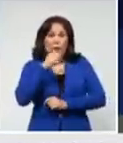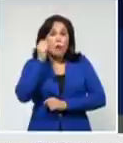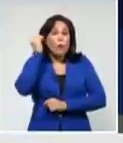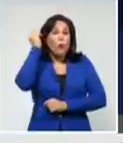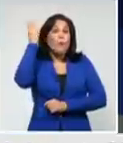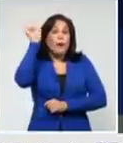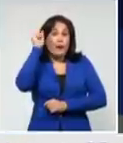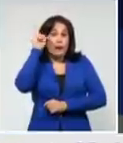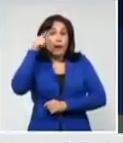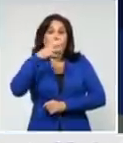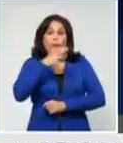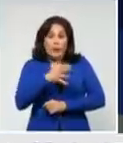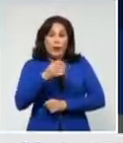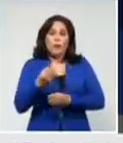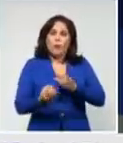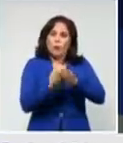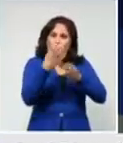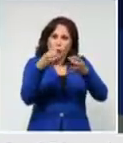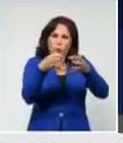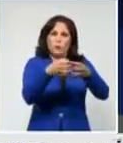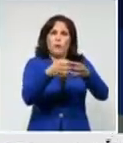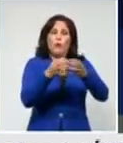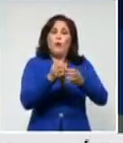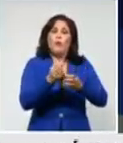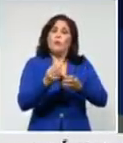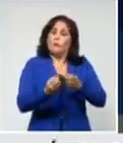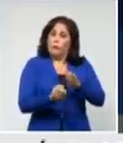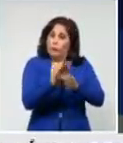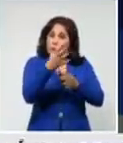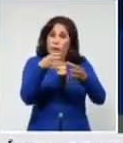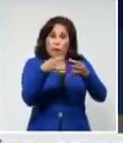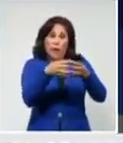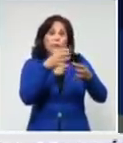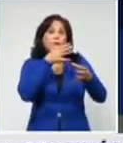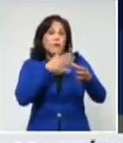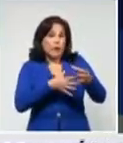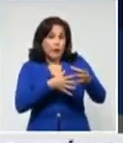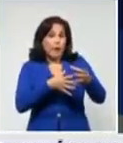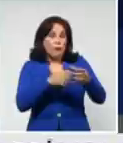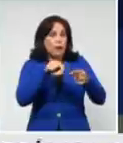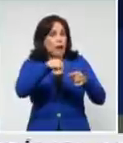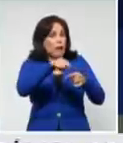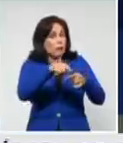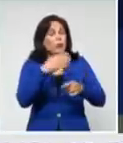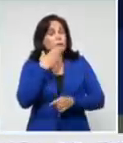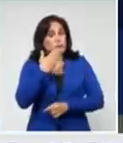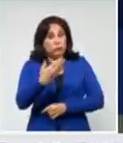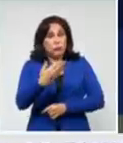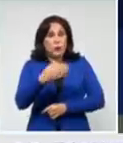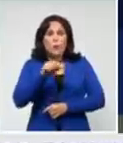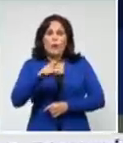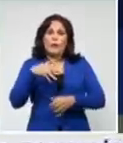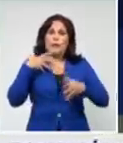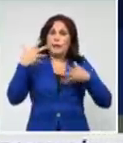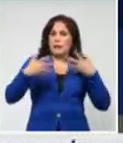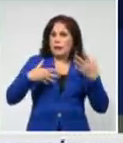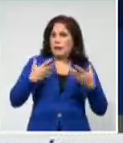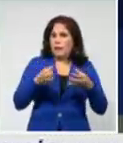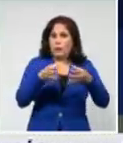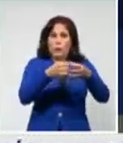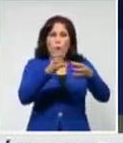Reeve, reitero, fundado por nuestro comandante, además es un acto muy bonito que se celebró en esa